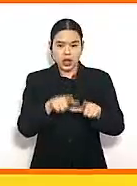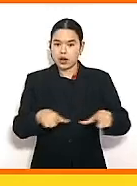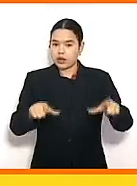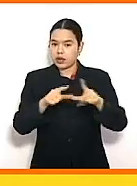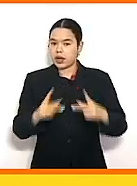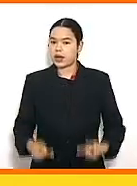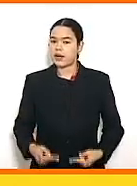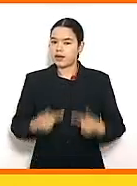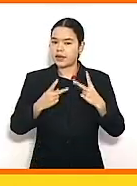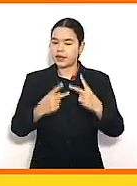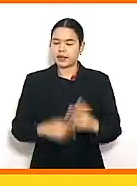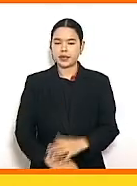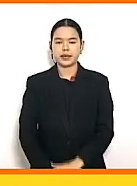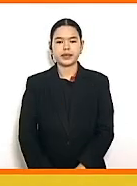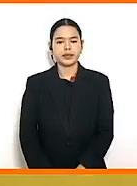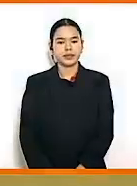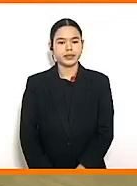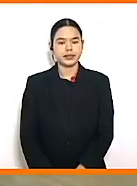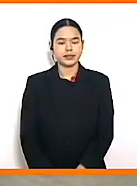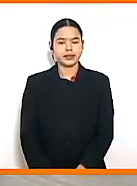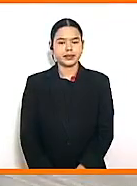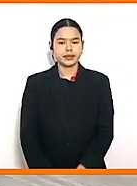comunidad.